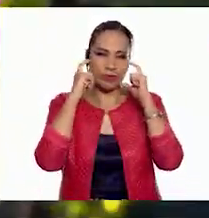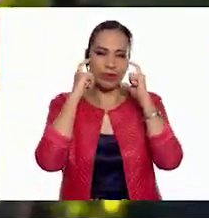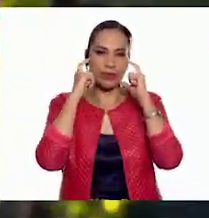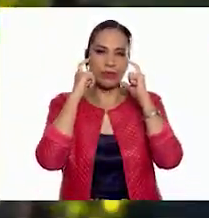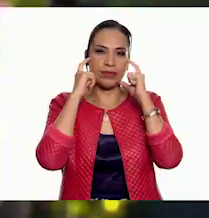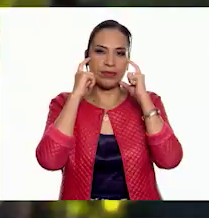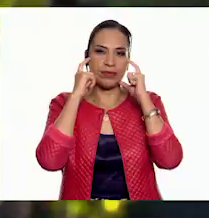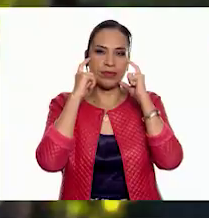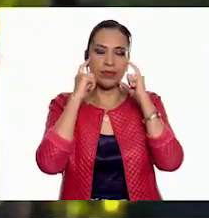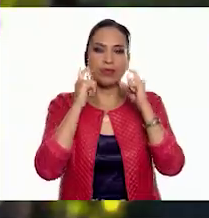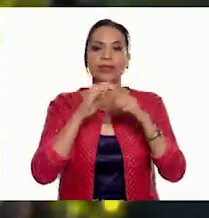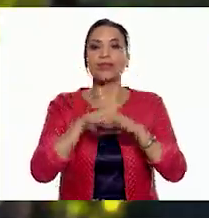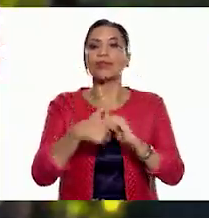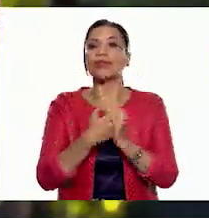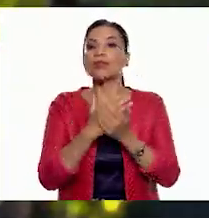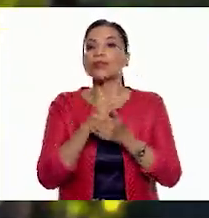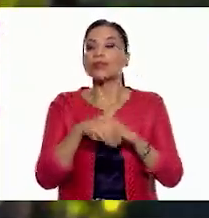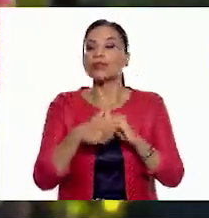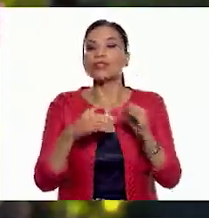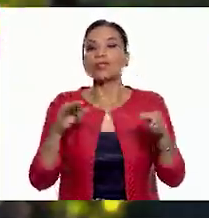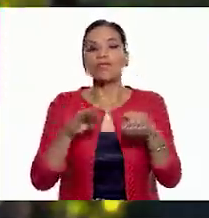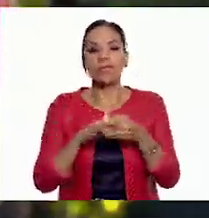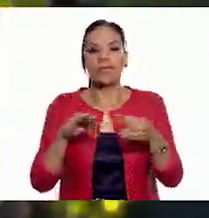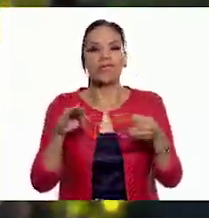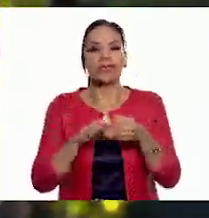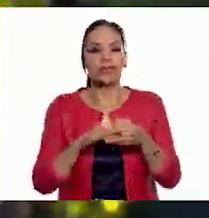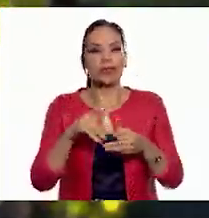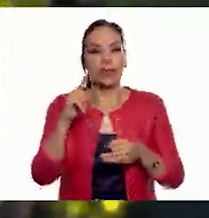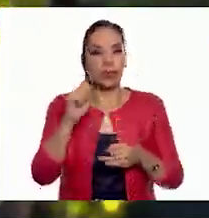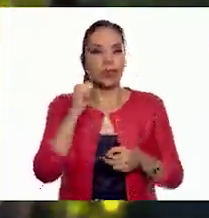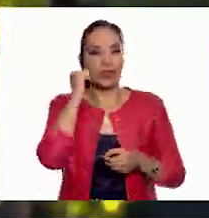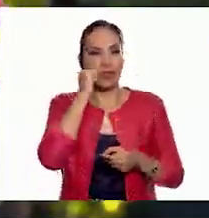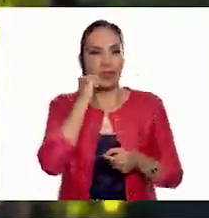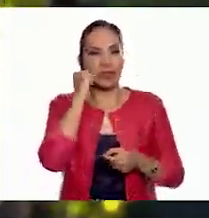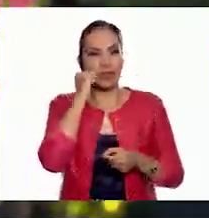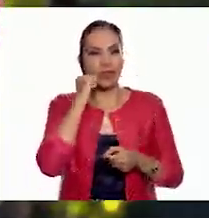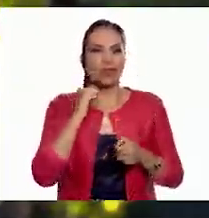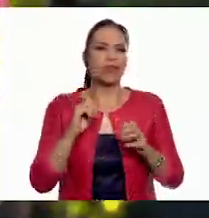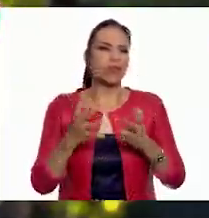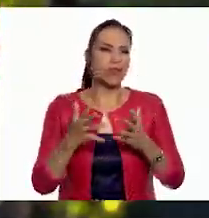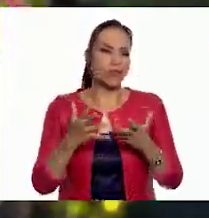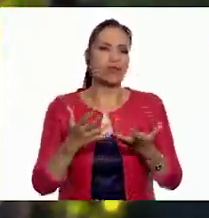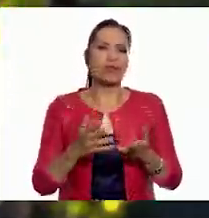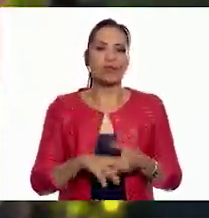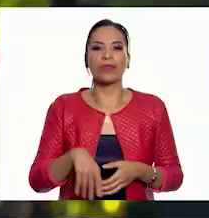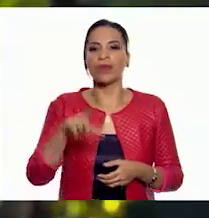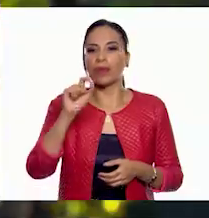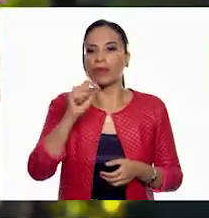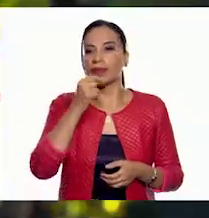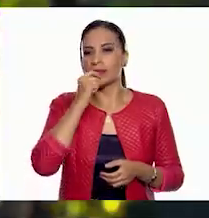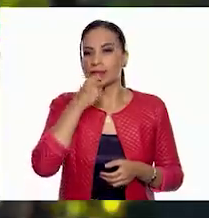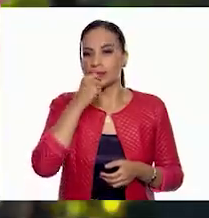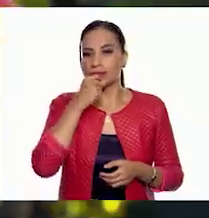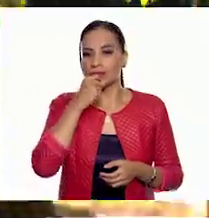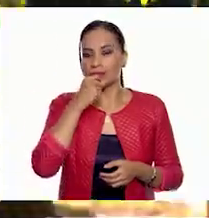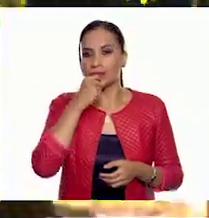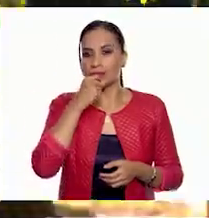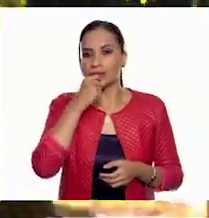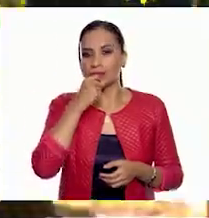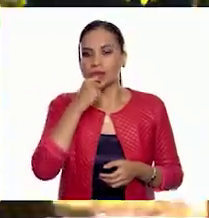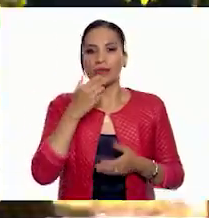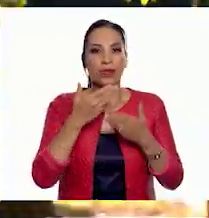cubrebocas. Lava tus manos frecuentemente con agua y con jabón por lo menos durante 20 segundos.